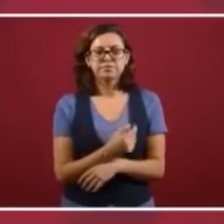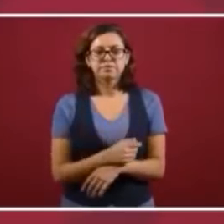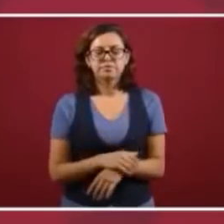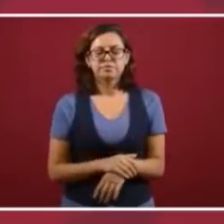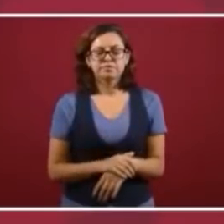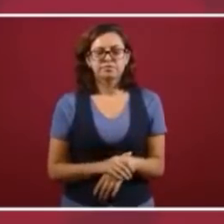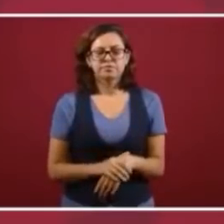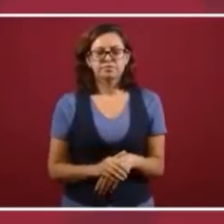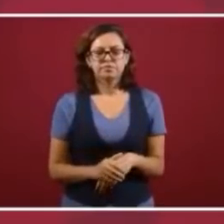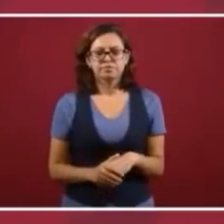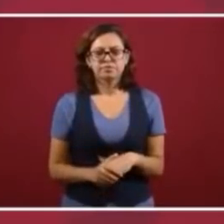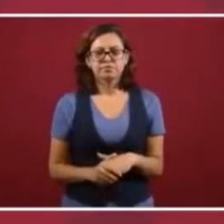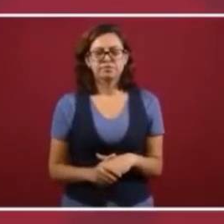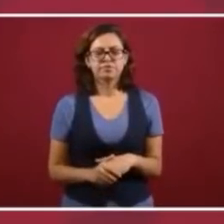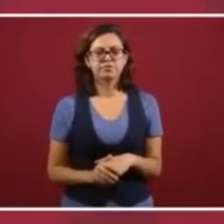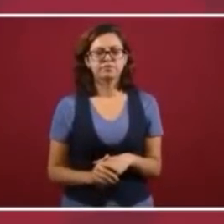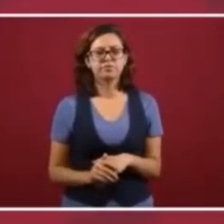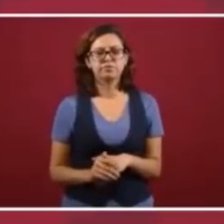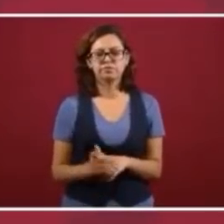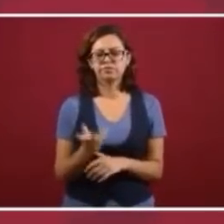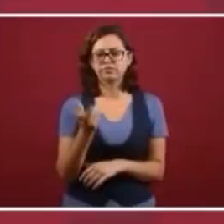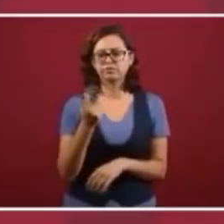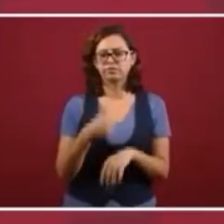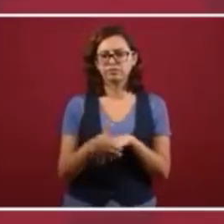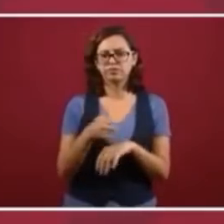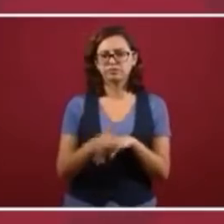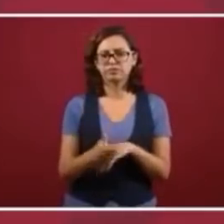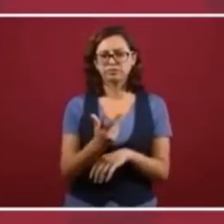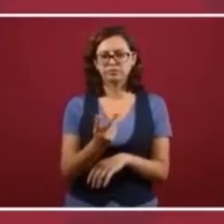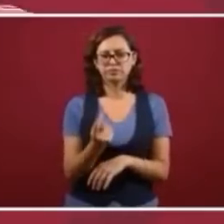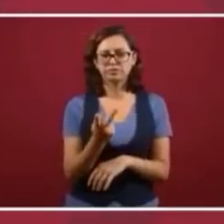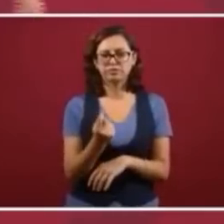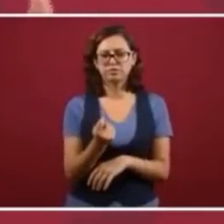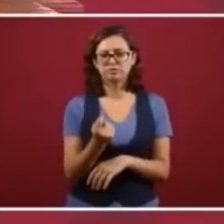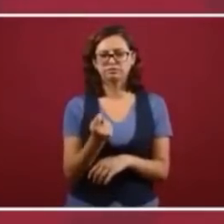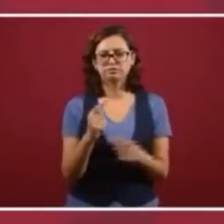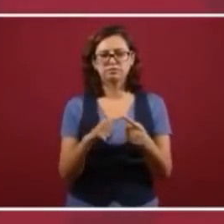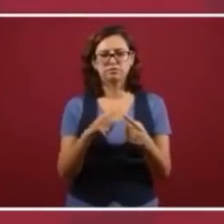el dueño de Televisa y dos